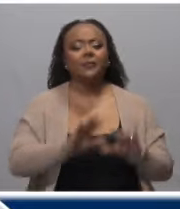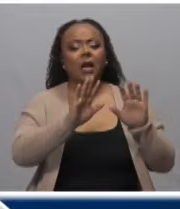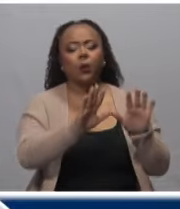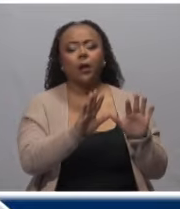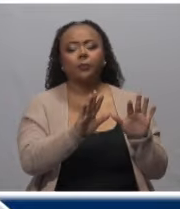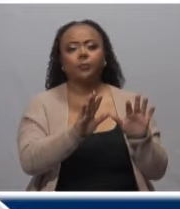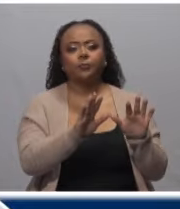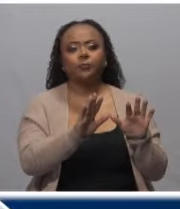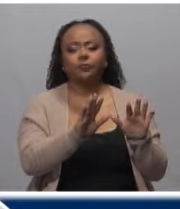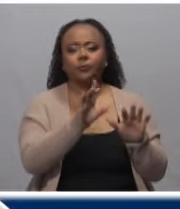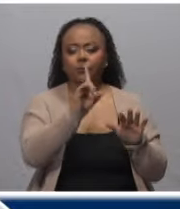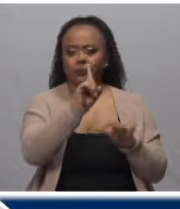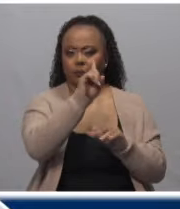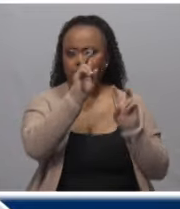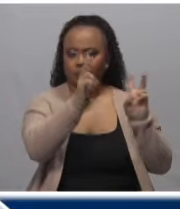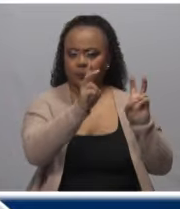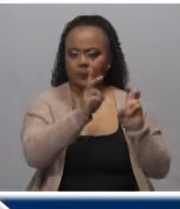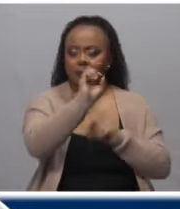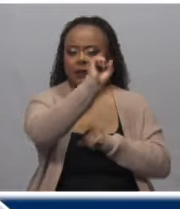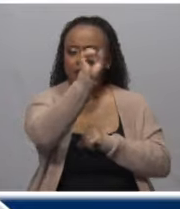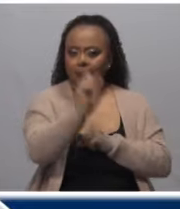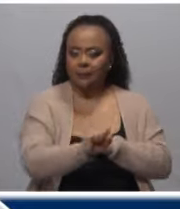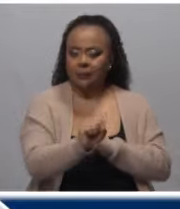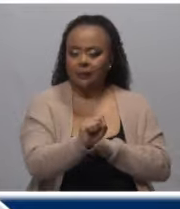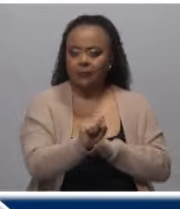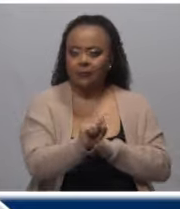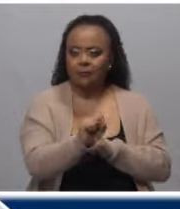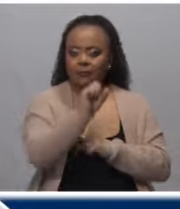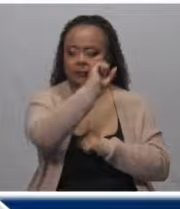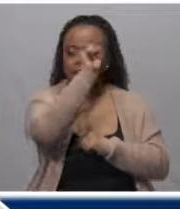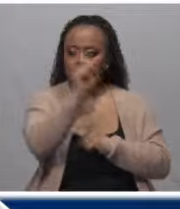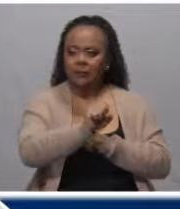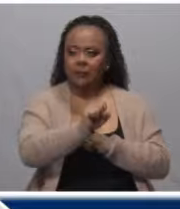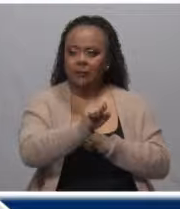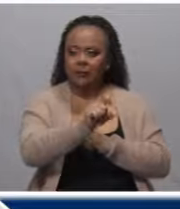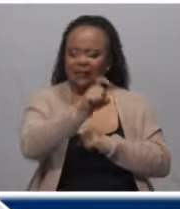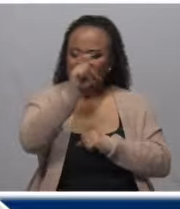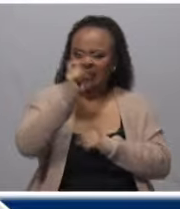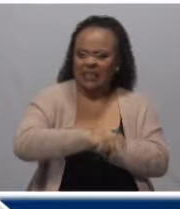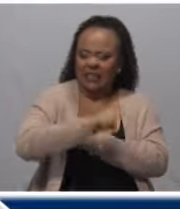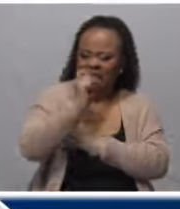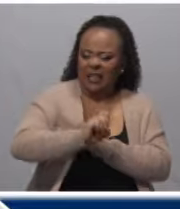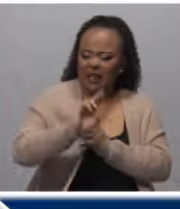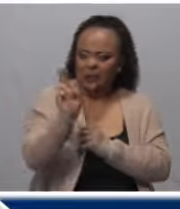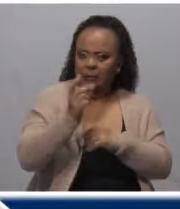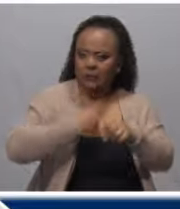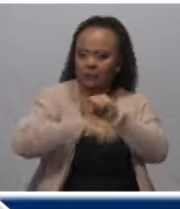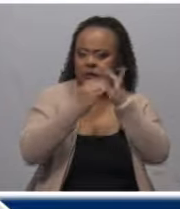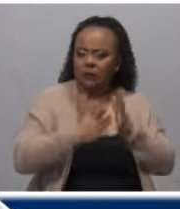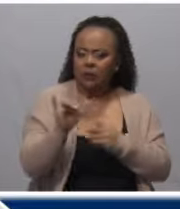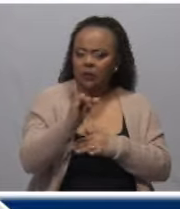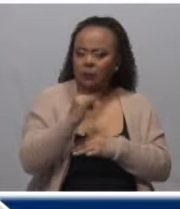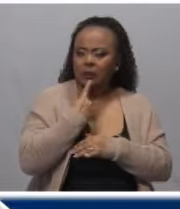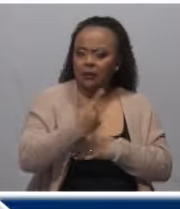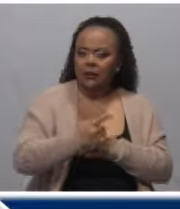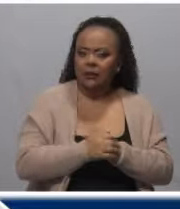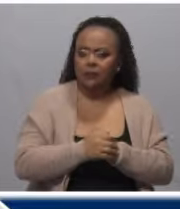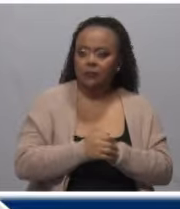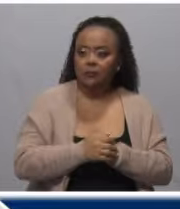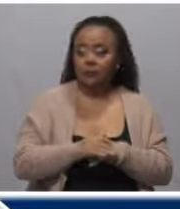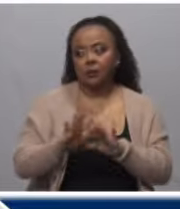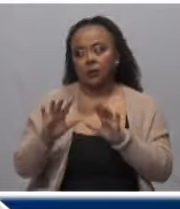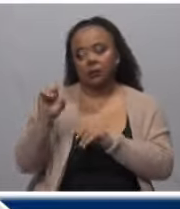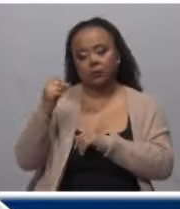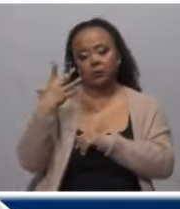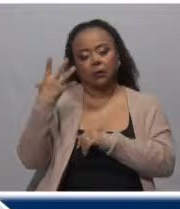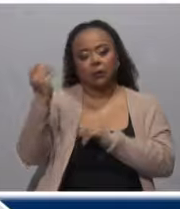ahora señores una cosa sapriza sapr está tan necesitado de futbolistas como se está pintando la cosa es que